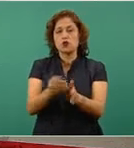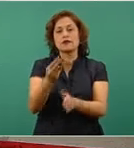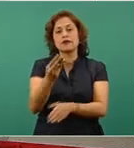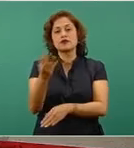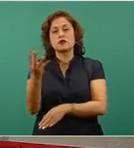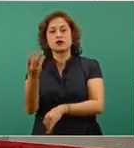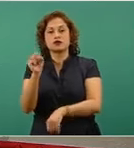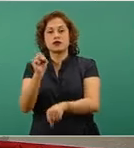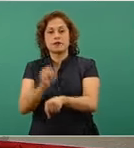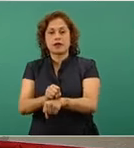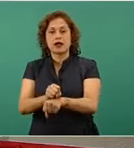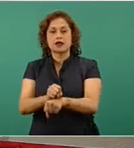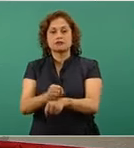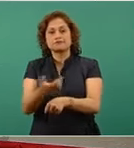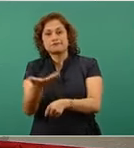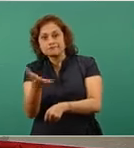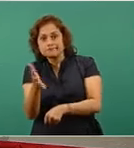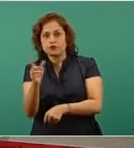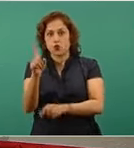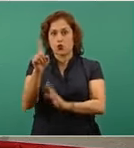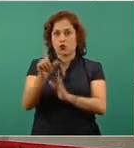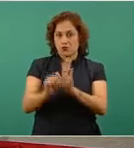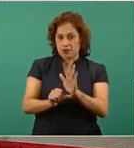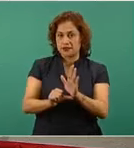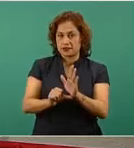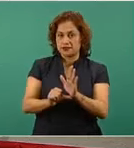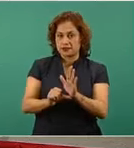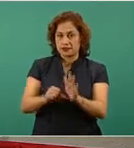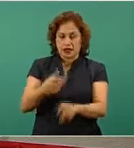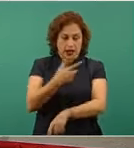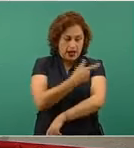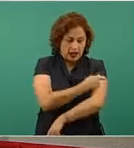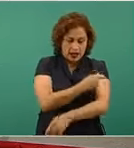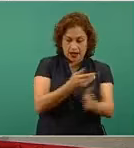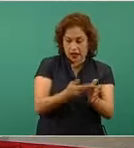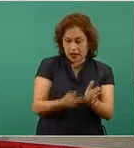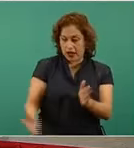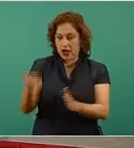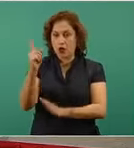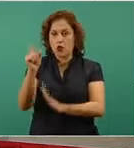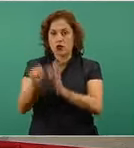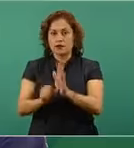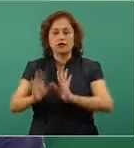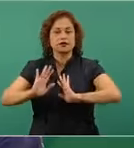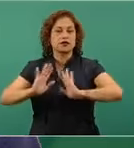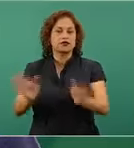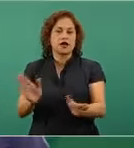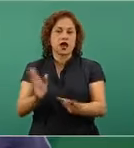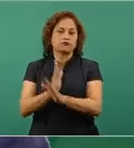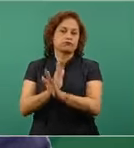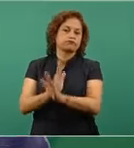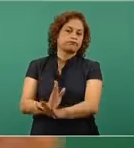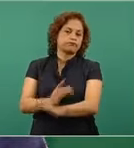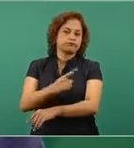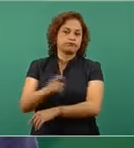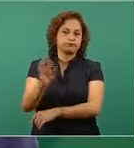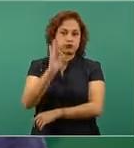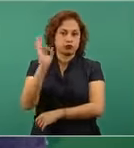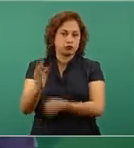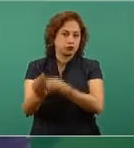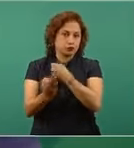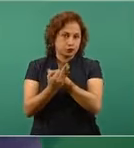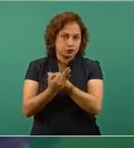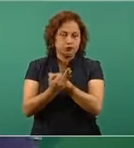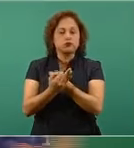es decir, hasta un mes en promedio, para que la persona quede totalmente protegida. ¿Por qué digo en promedio? Porque entre los seres